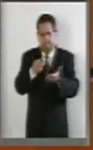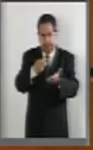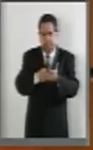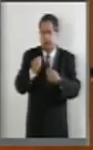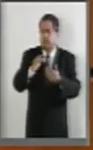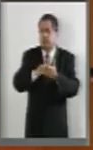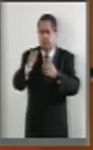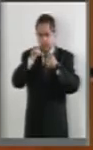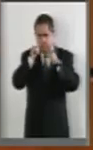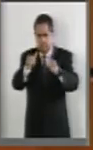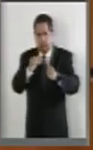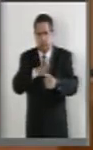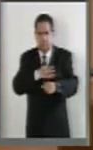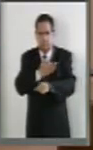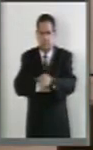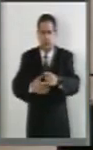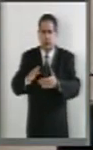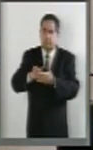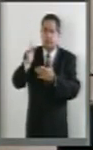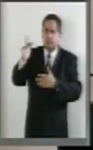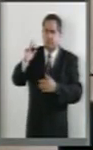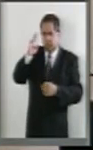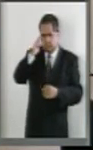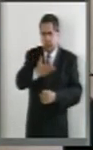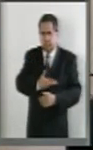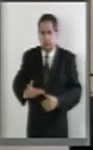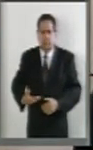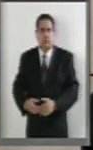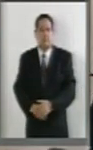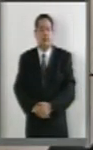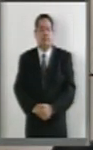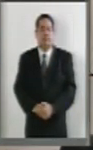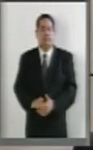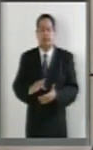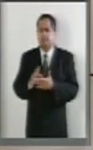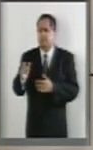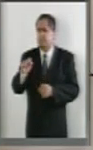Muchas gracias y buenas tardes. Gracias, presidente. Gracias, senador Sofío Ramírez.